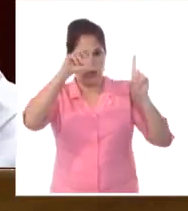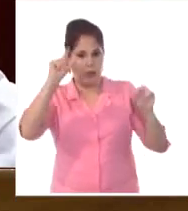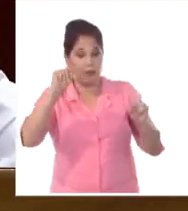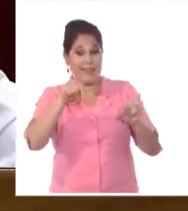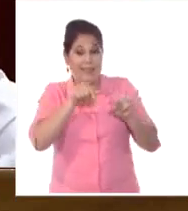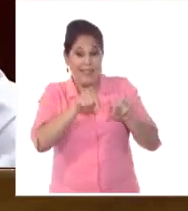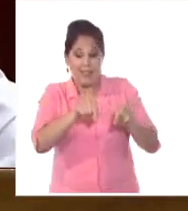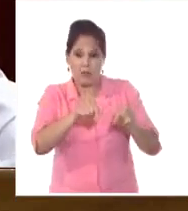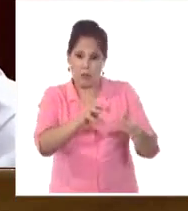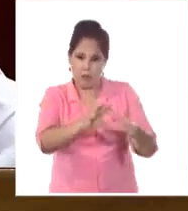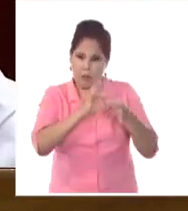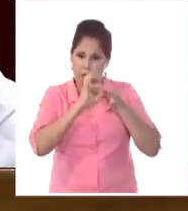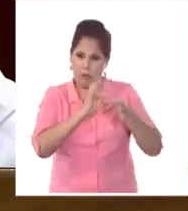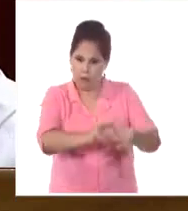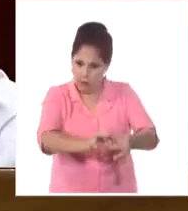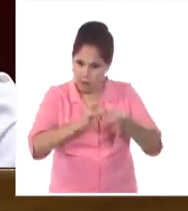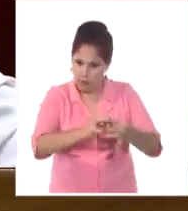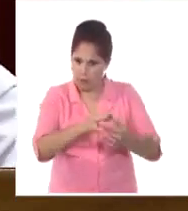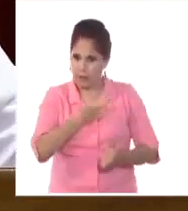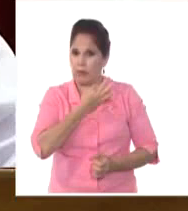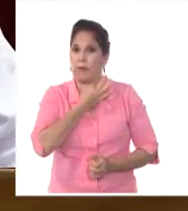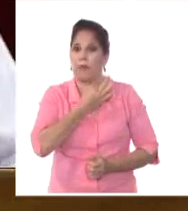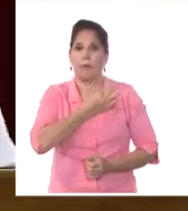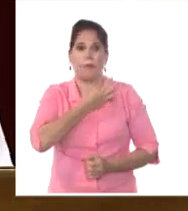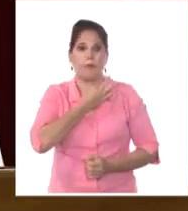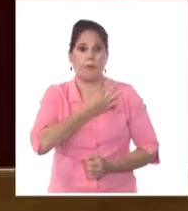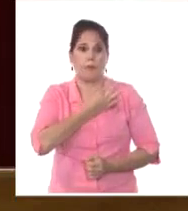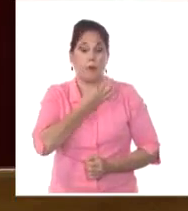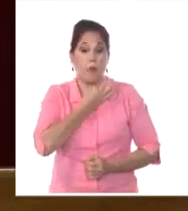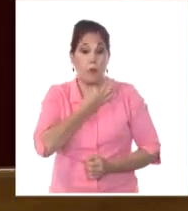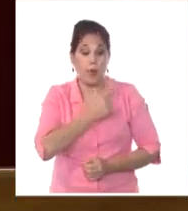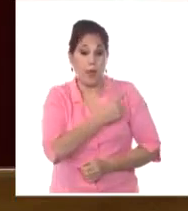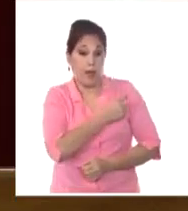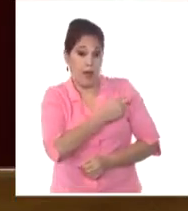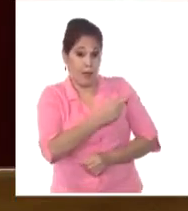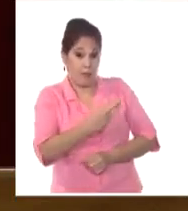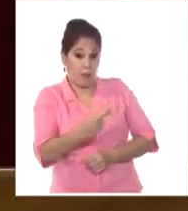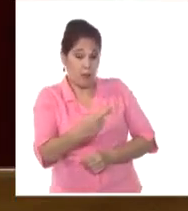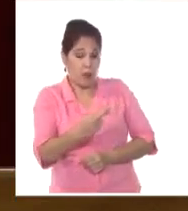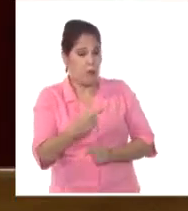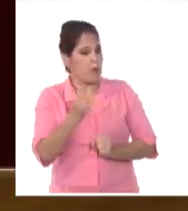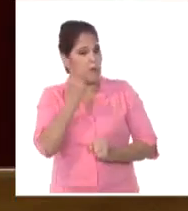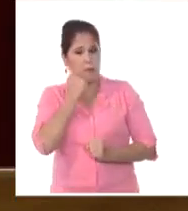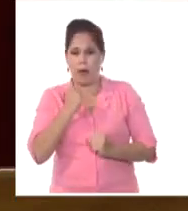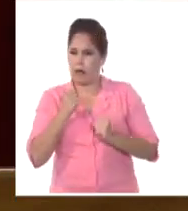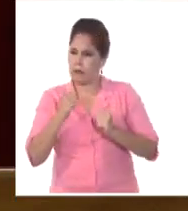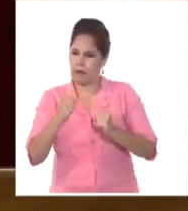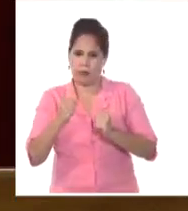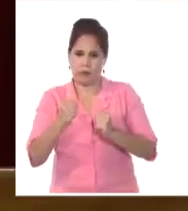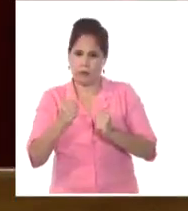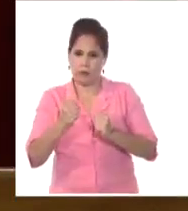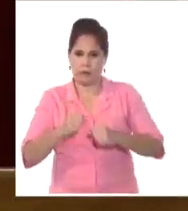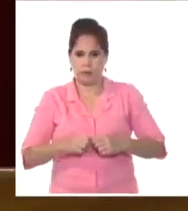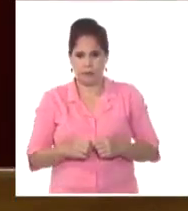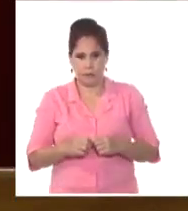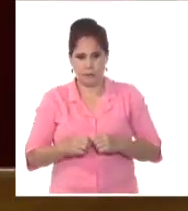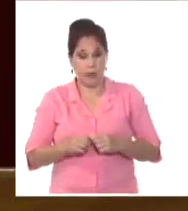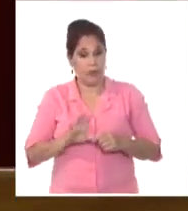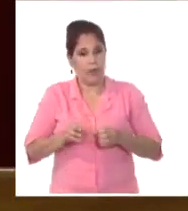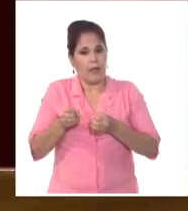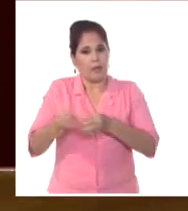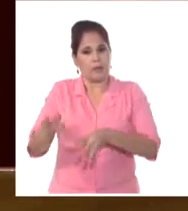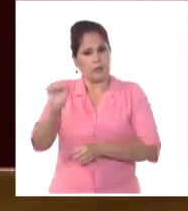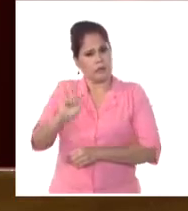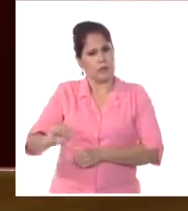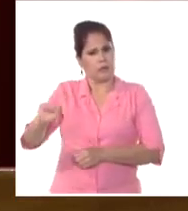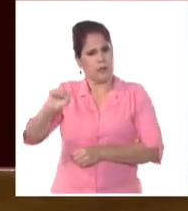dejaron un grado tan profundo de injusticia que la respuesta fue la revolución más radical del hemisferio. Renunciar al